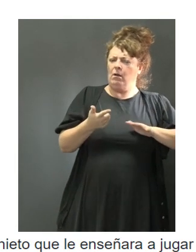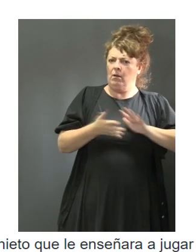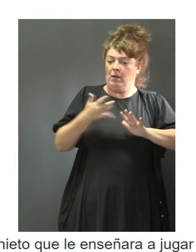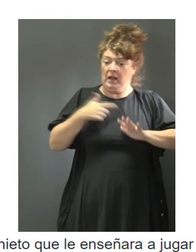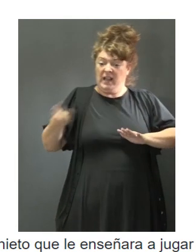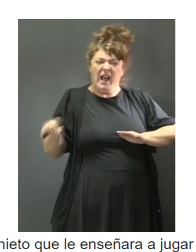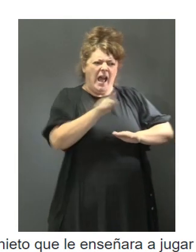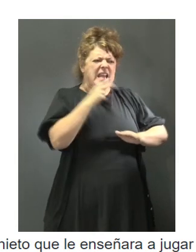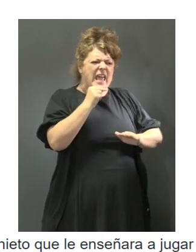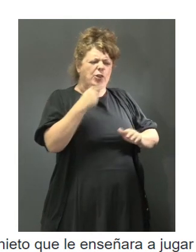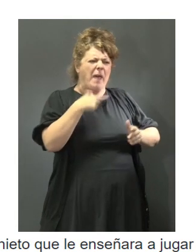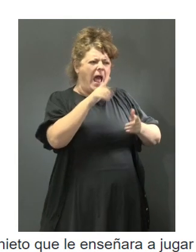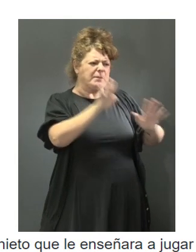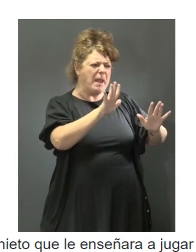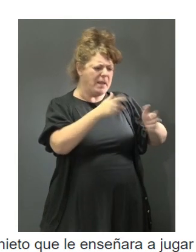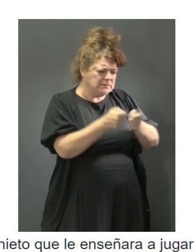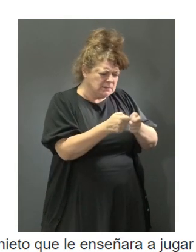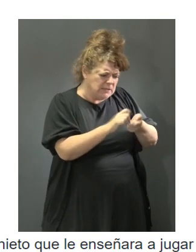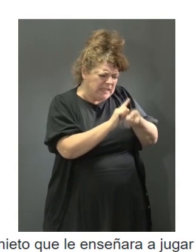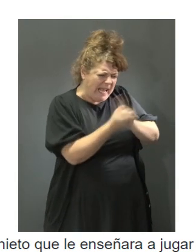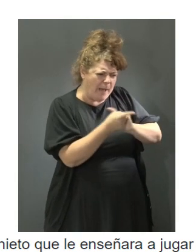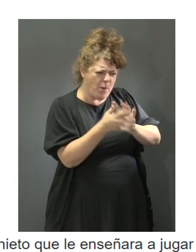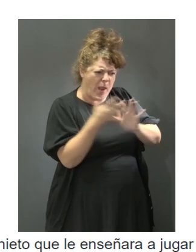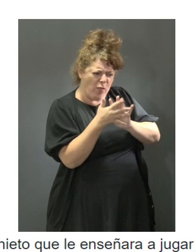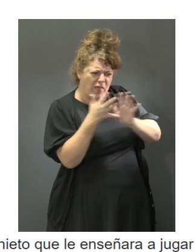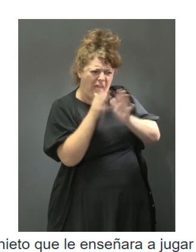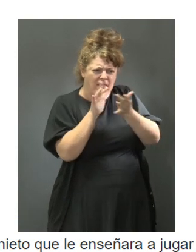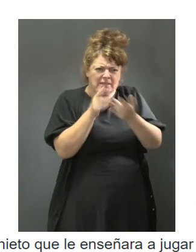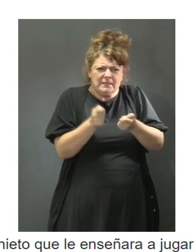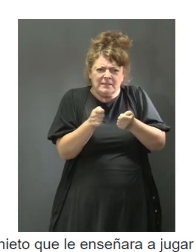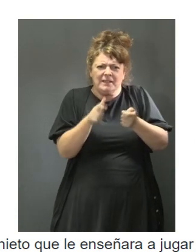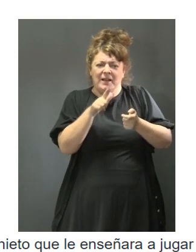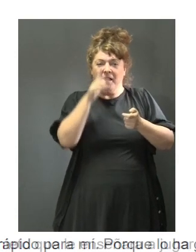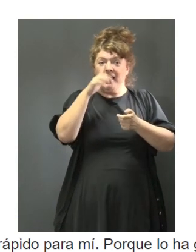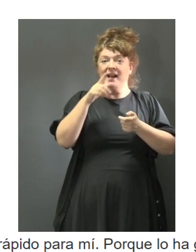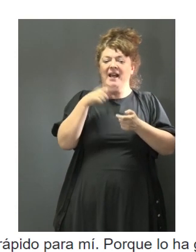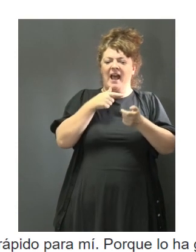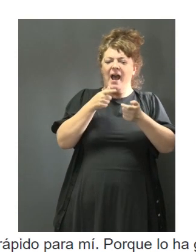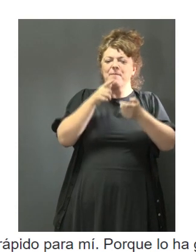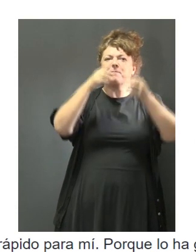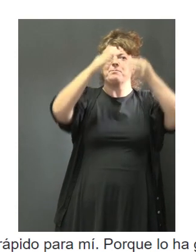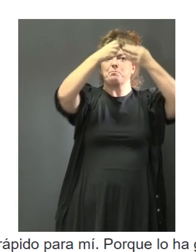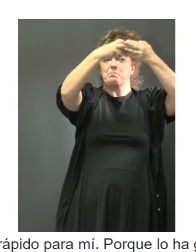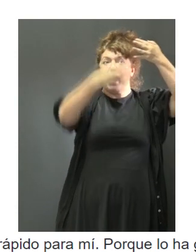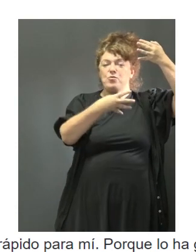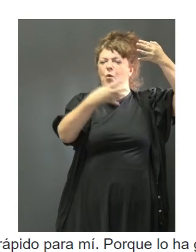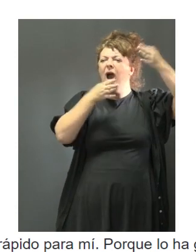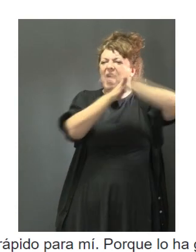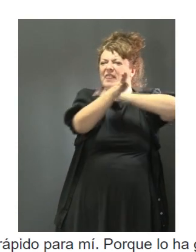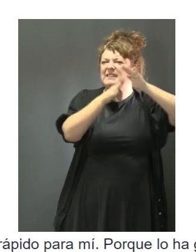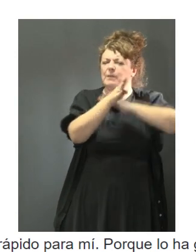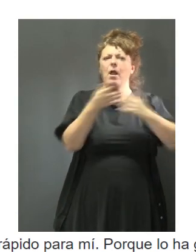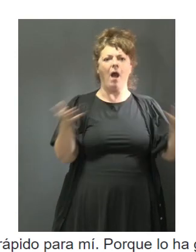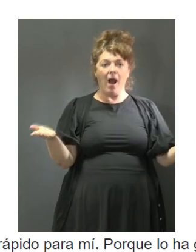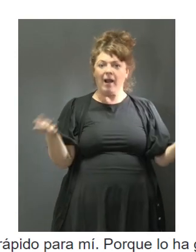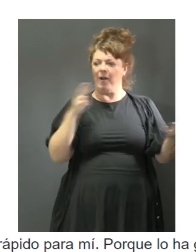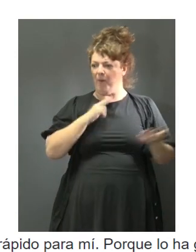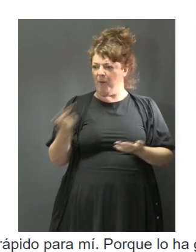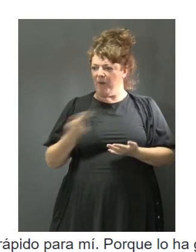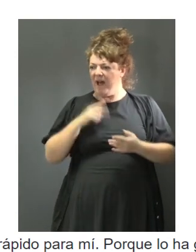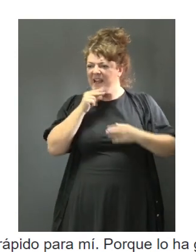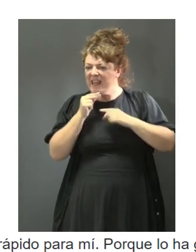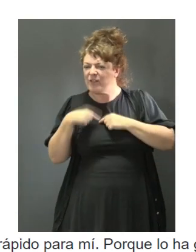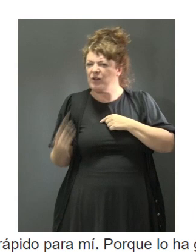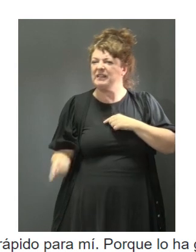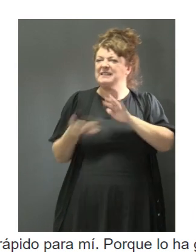decía, pues espérate que te lo cambio. Iba ajustando la velocidad de interacción en el menú de accesibilidad y tú decías, pues algo bueno